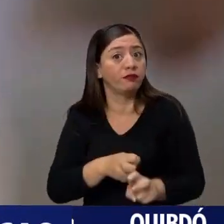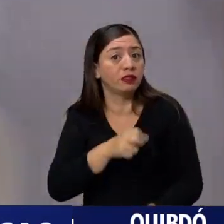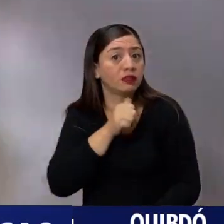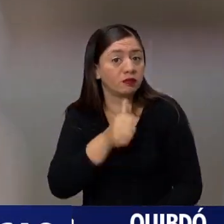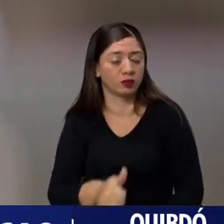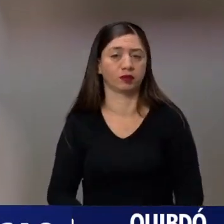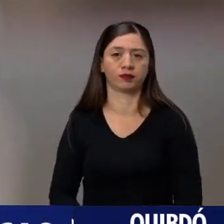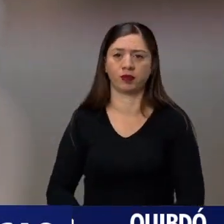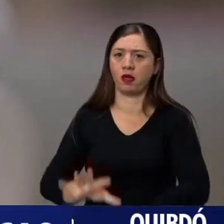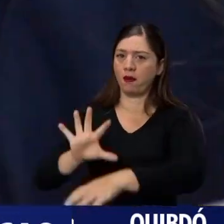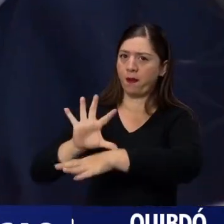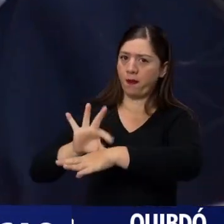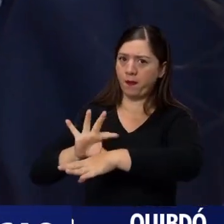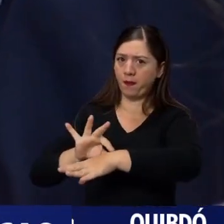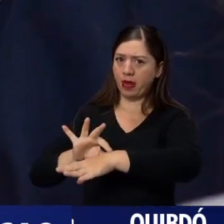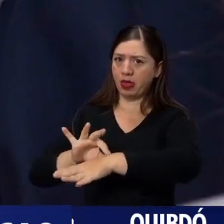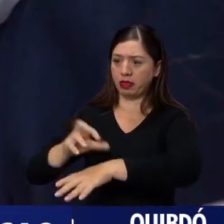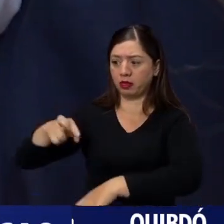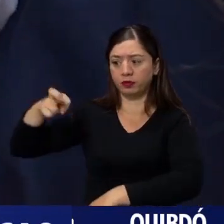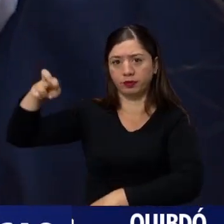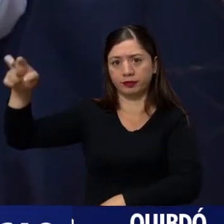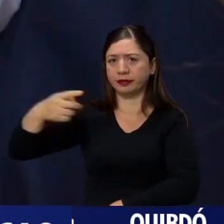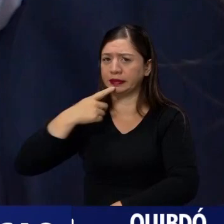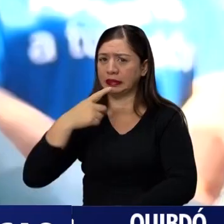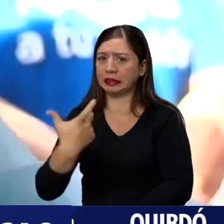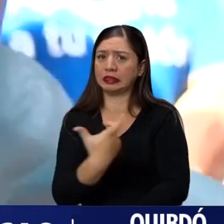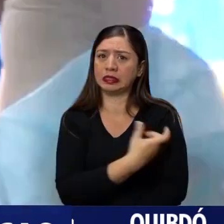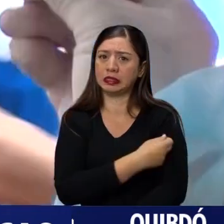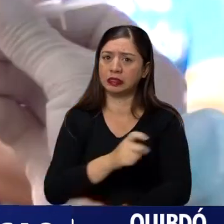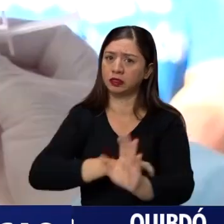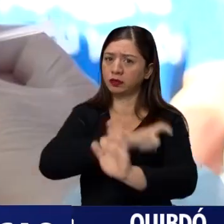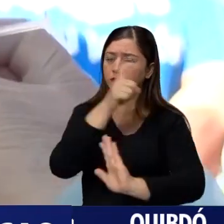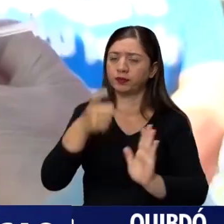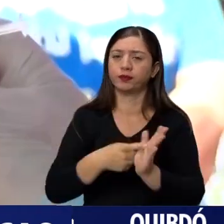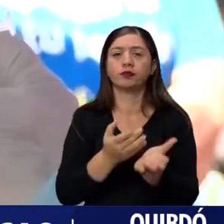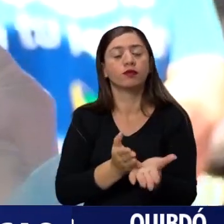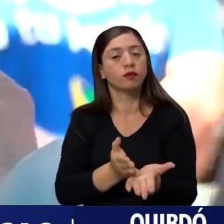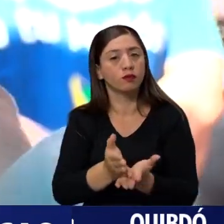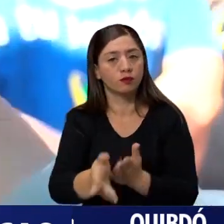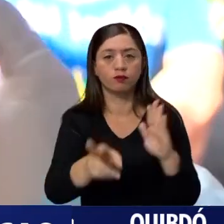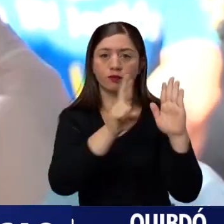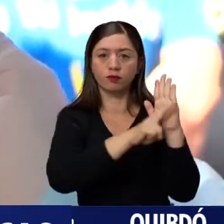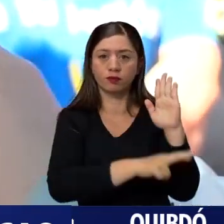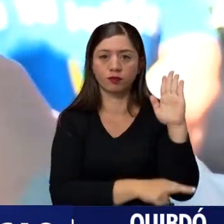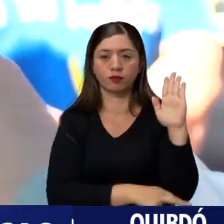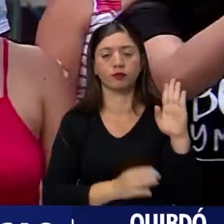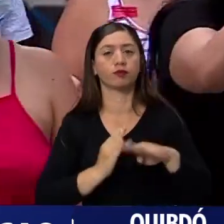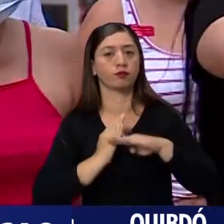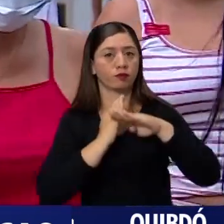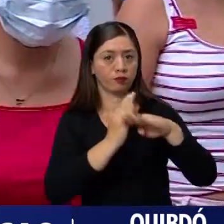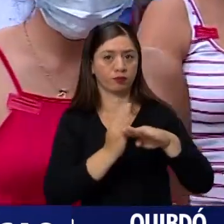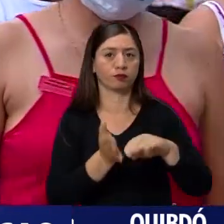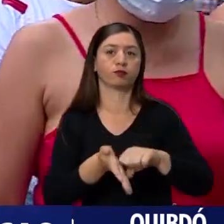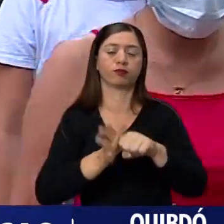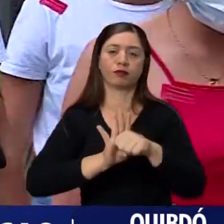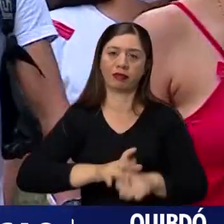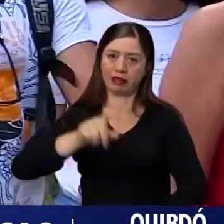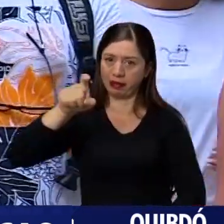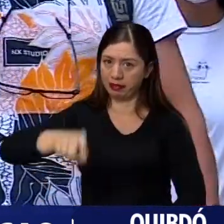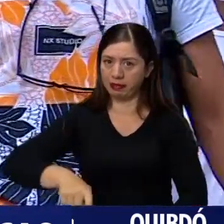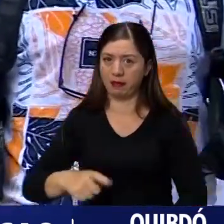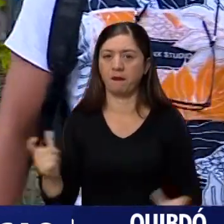situación. Para los médicos, complementar los esquemas de vacunación y continuar con los protocolos de bioseguridad son acciones claves